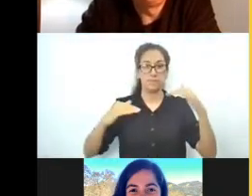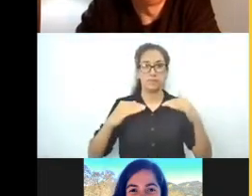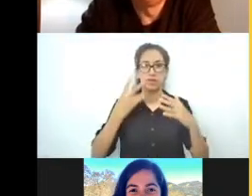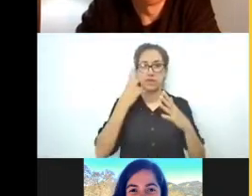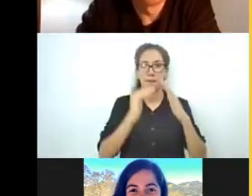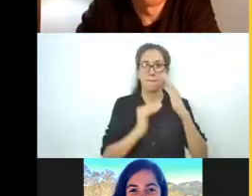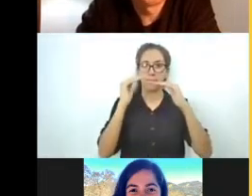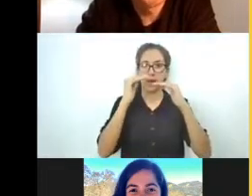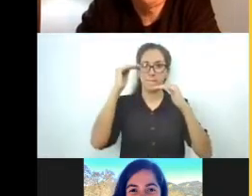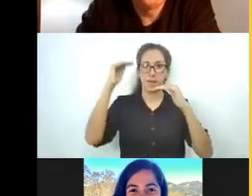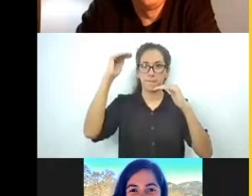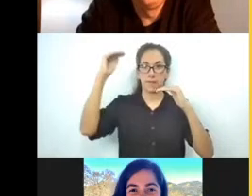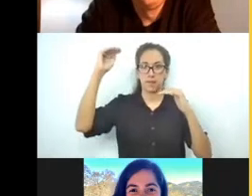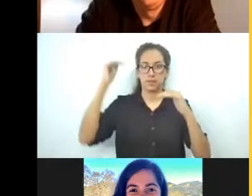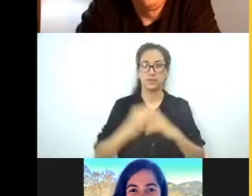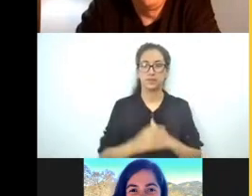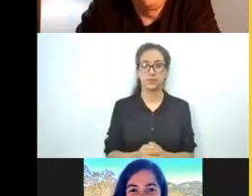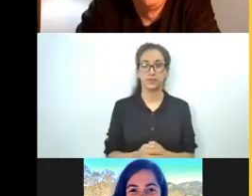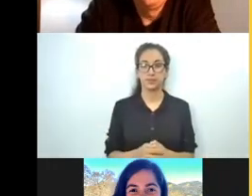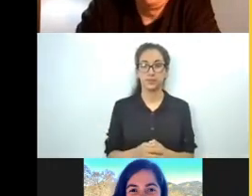en aumento, ¿no?